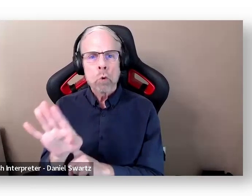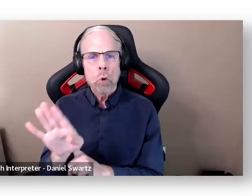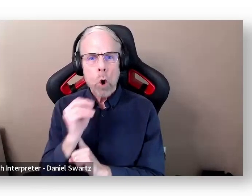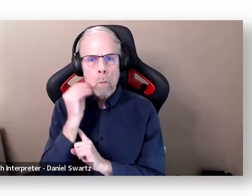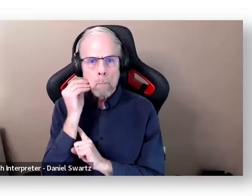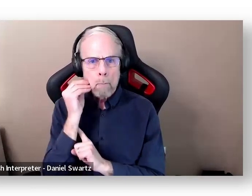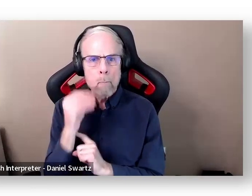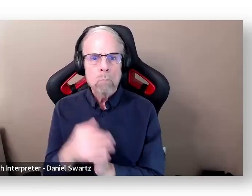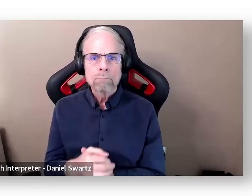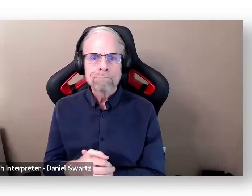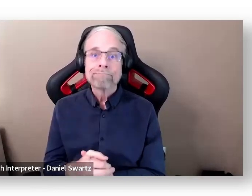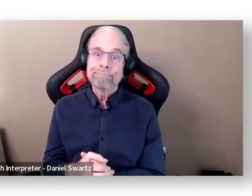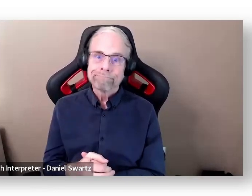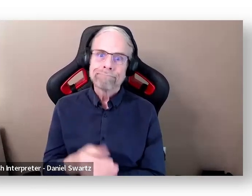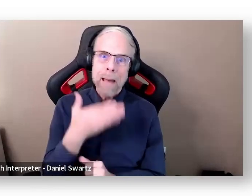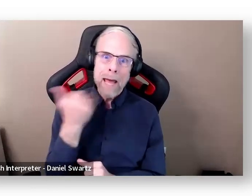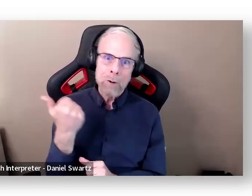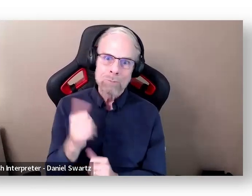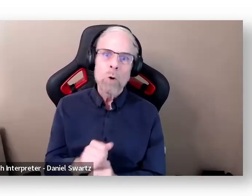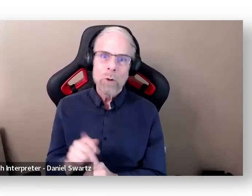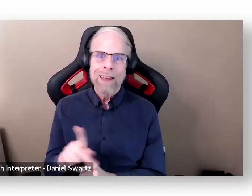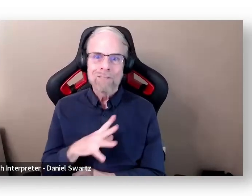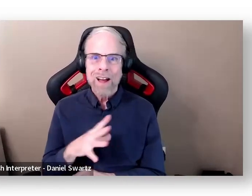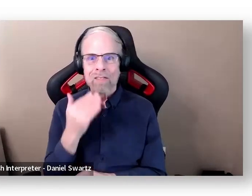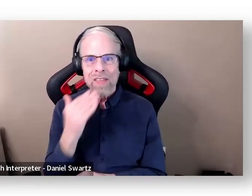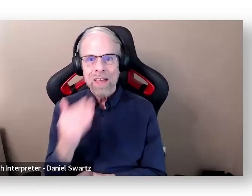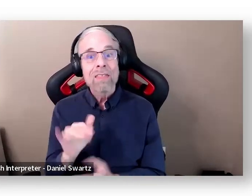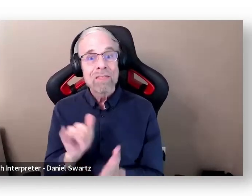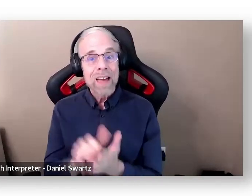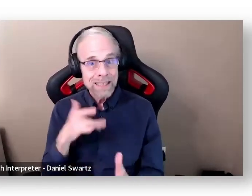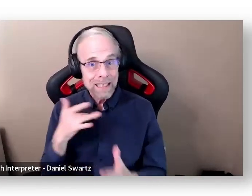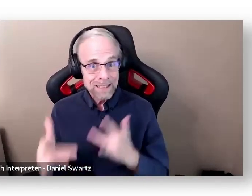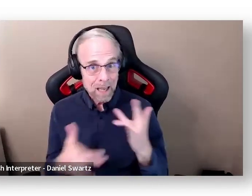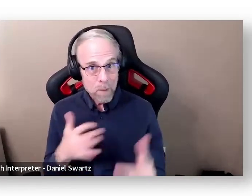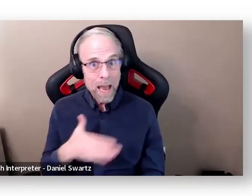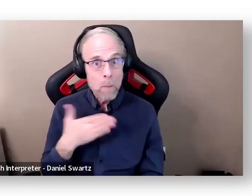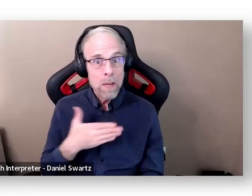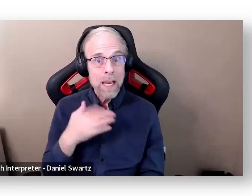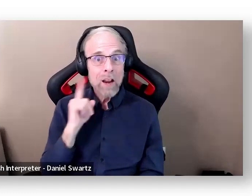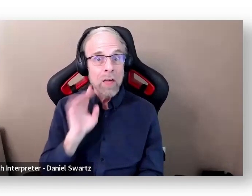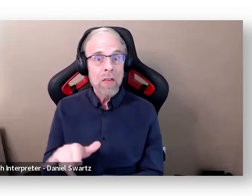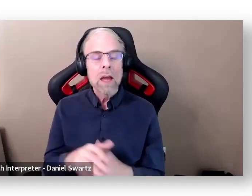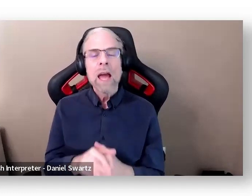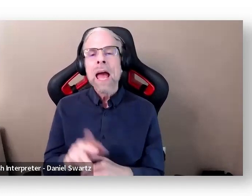un kit de emergencia en casa? A muchas más personas. Gracias.